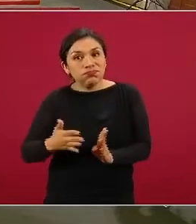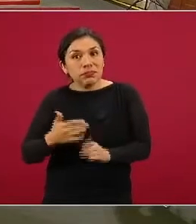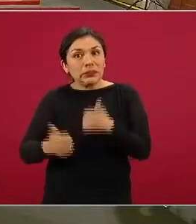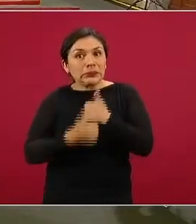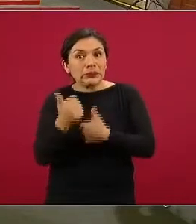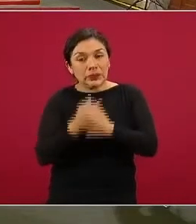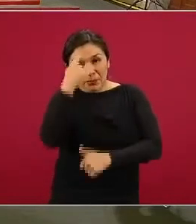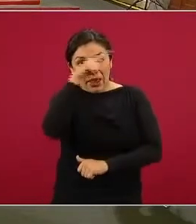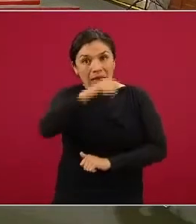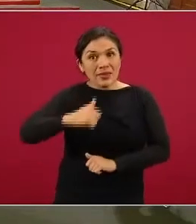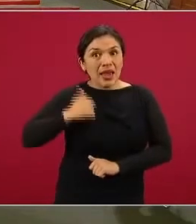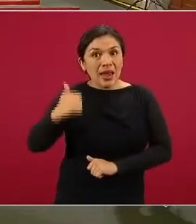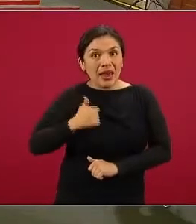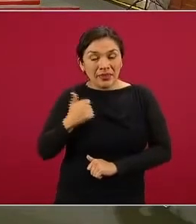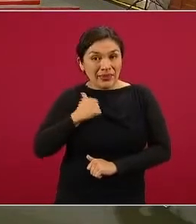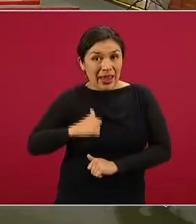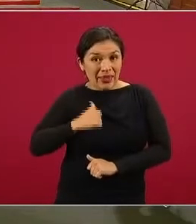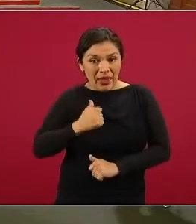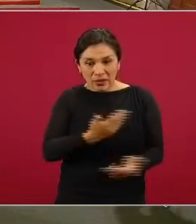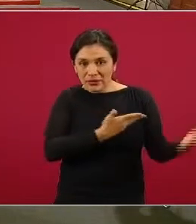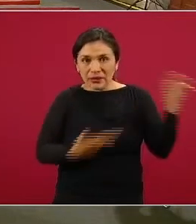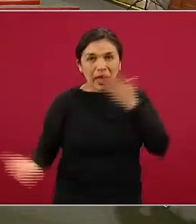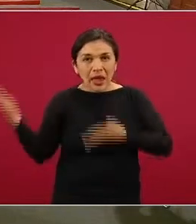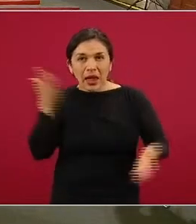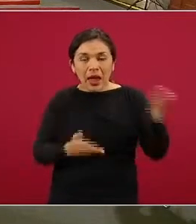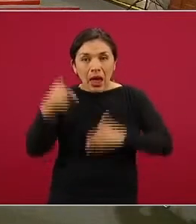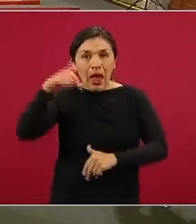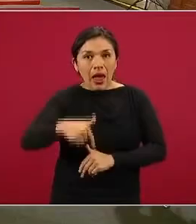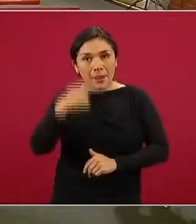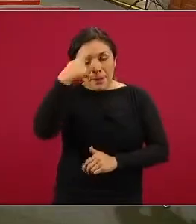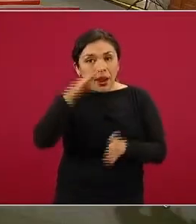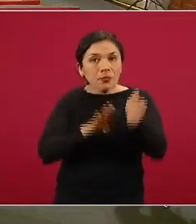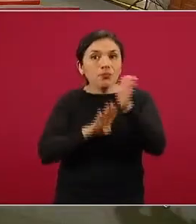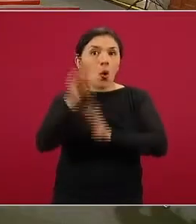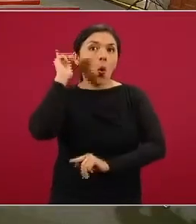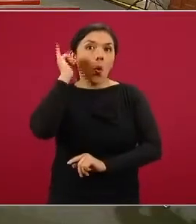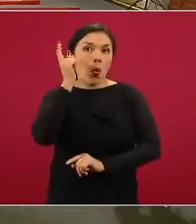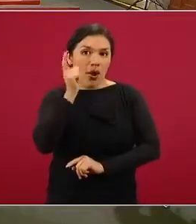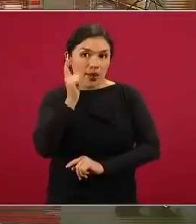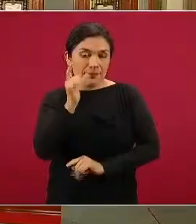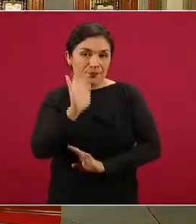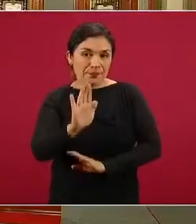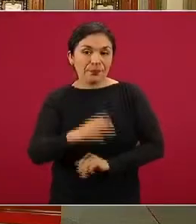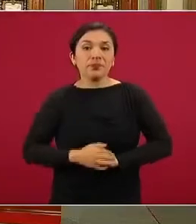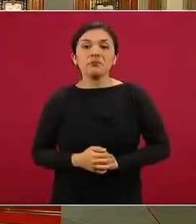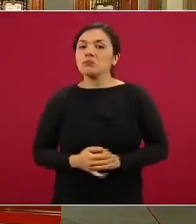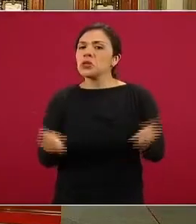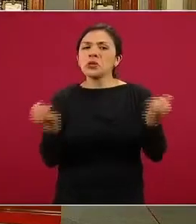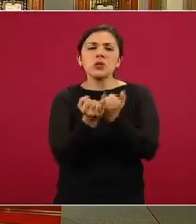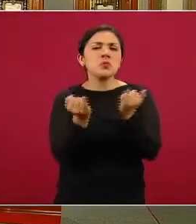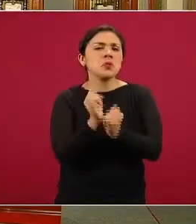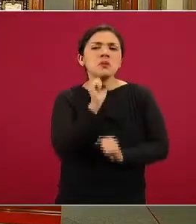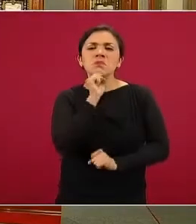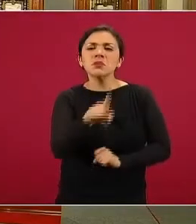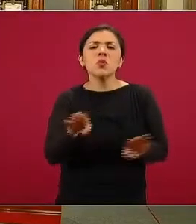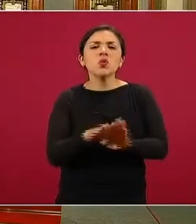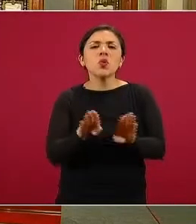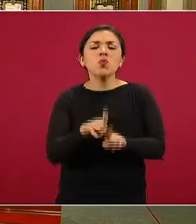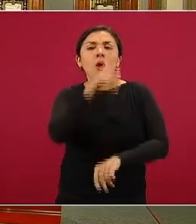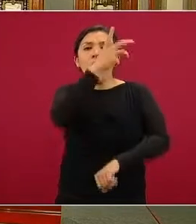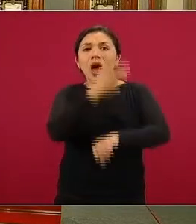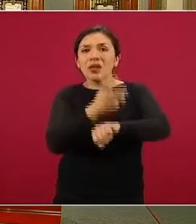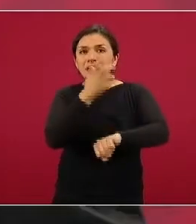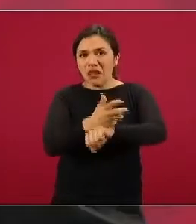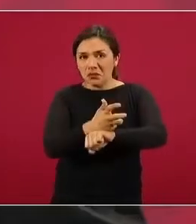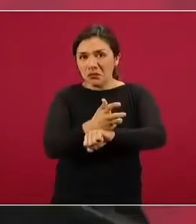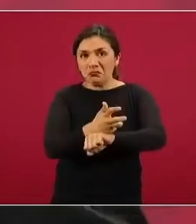mercado canadiense en esta recuperación después, ya en este momento. Igual pasa con el mercado